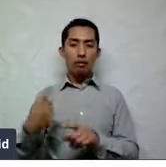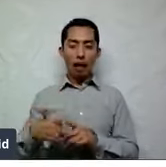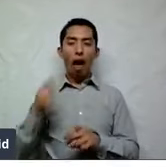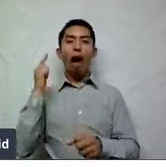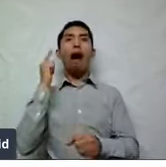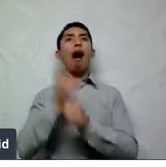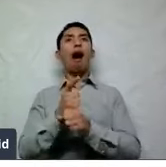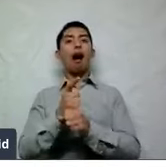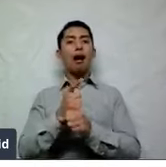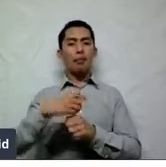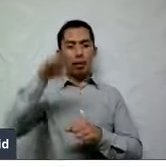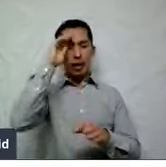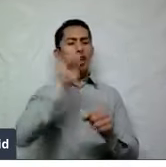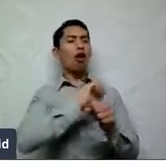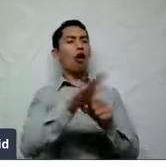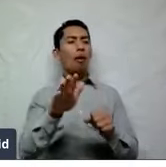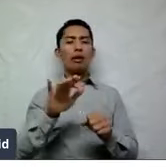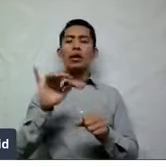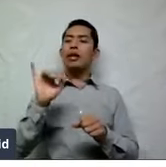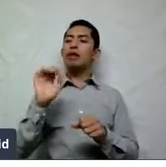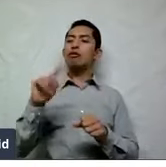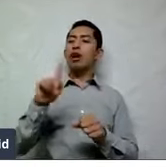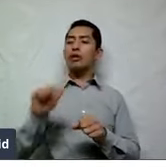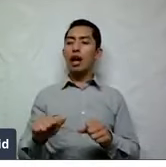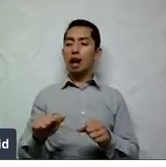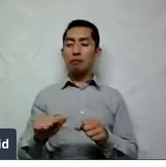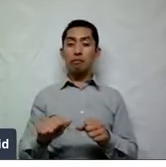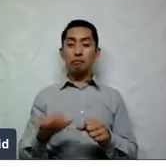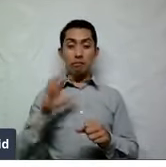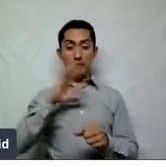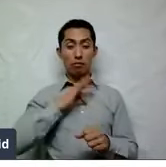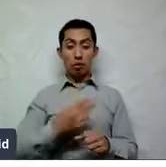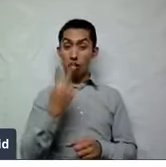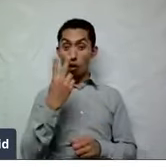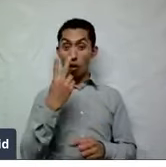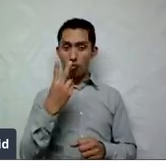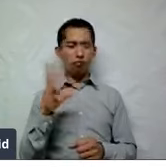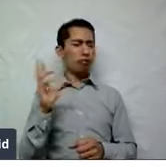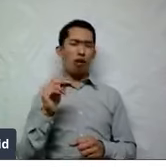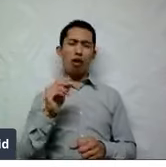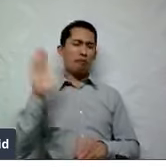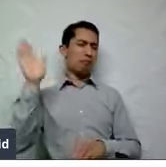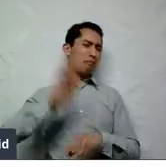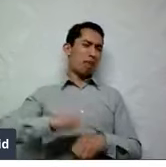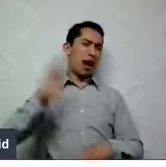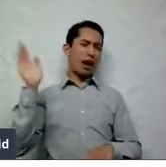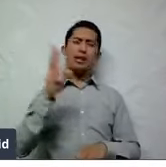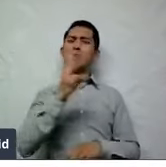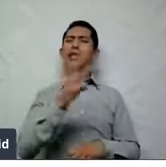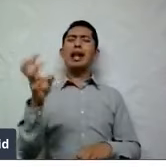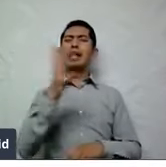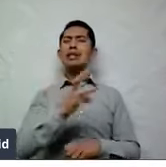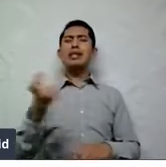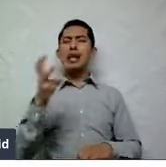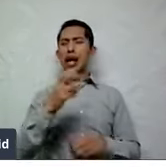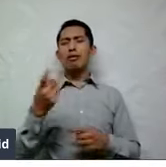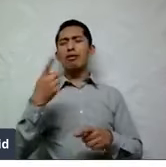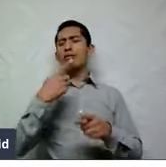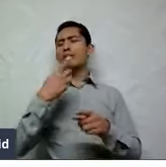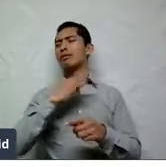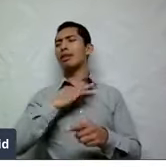hay coronavirus y hay influenza, ¿eh? Hay casi 300 virus que afectan la vía